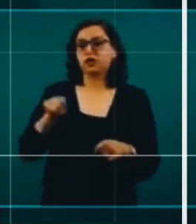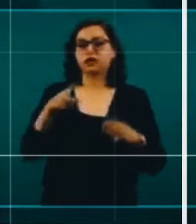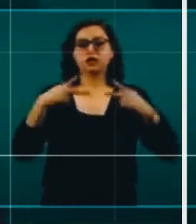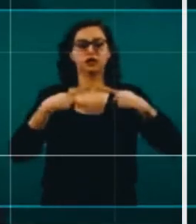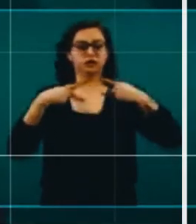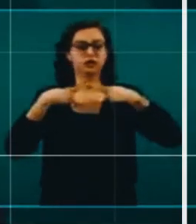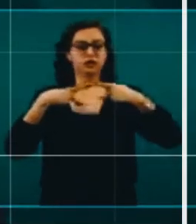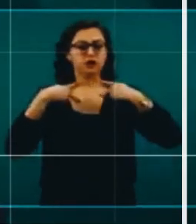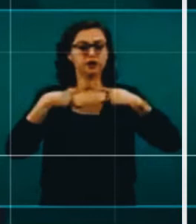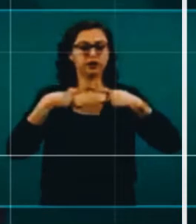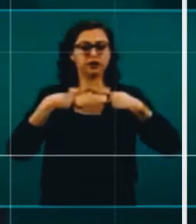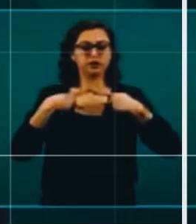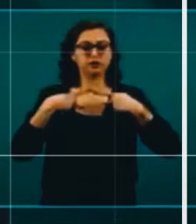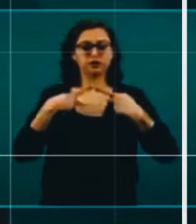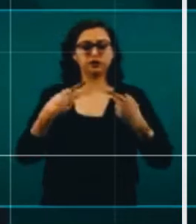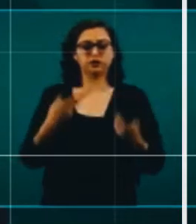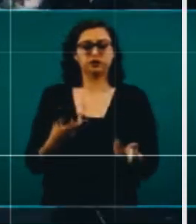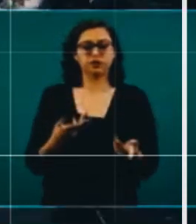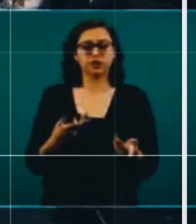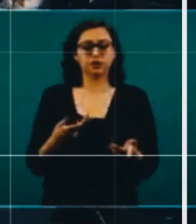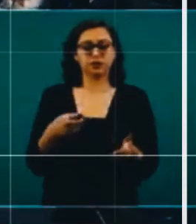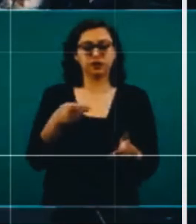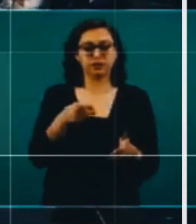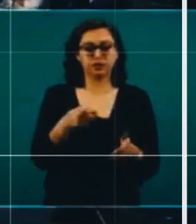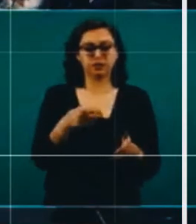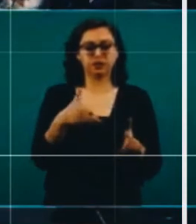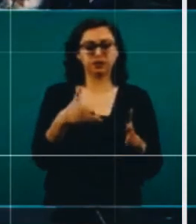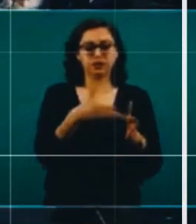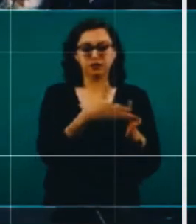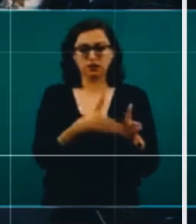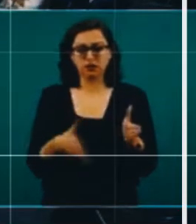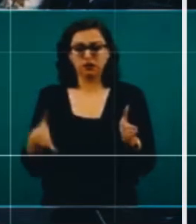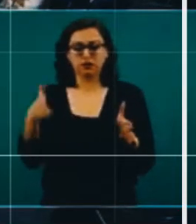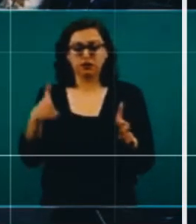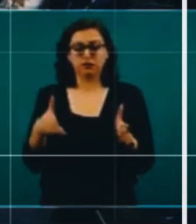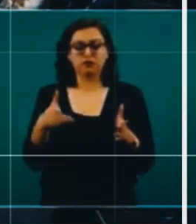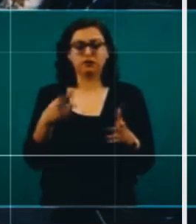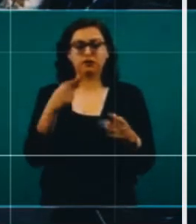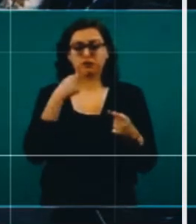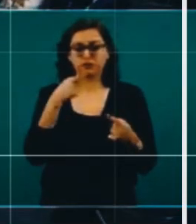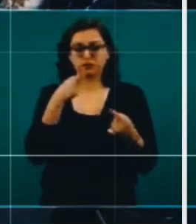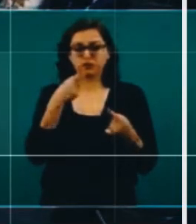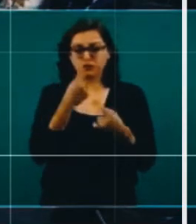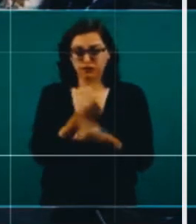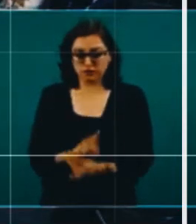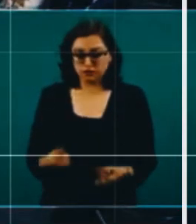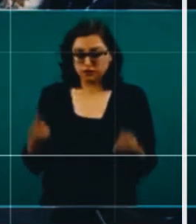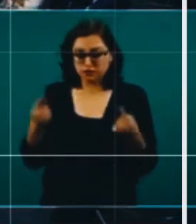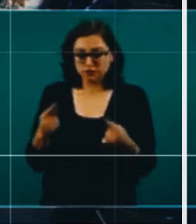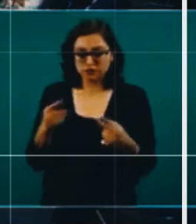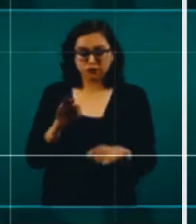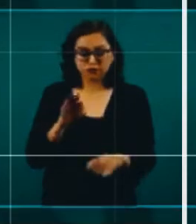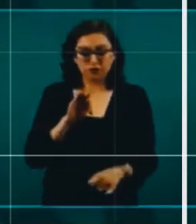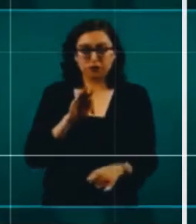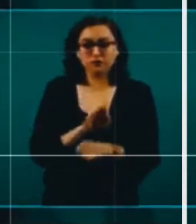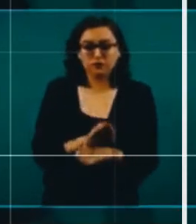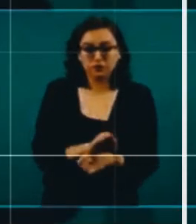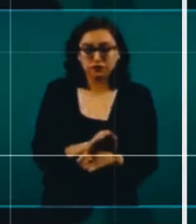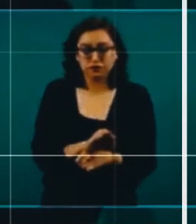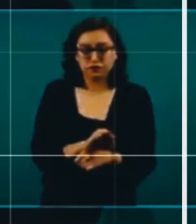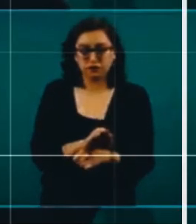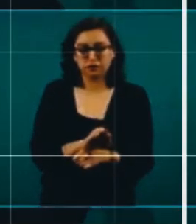creó la Guardia Nacional, para proteger a los niños, a las niñas, para